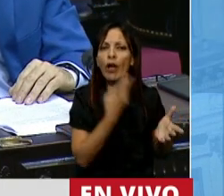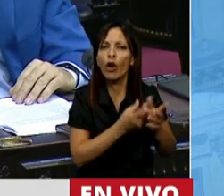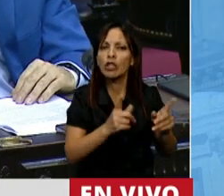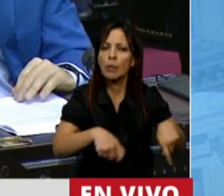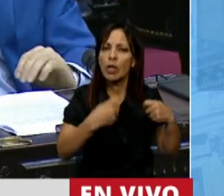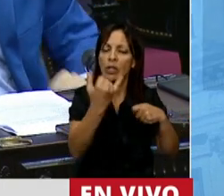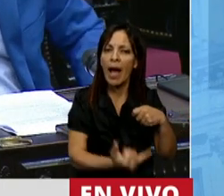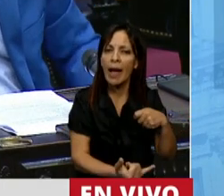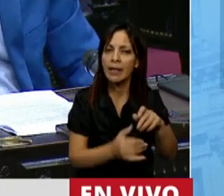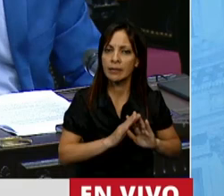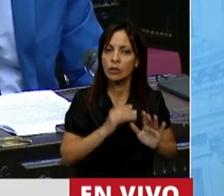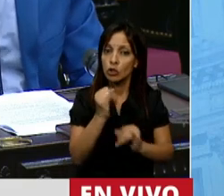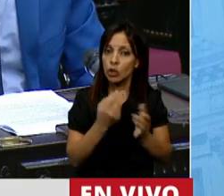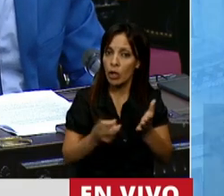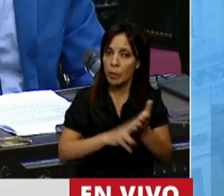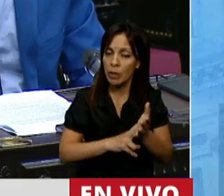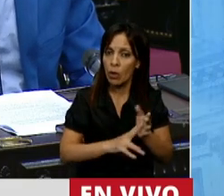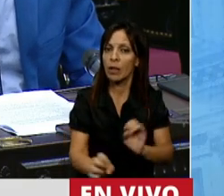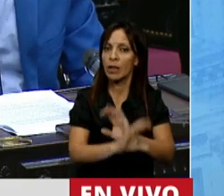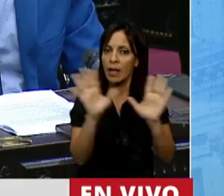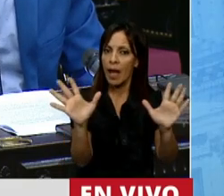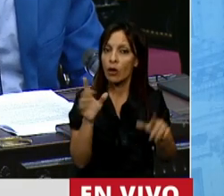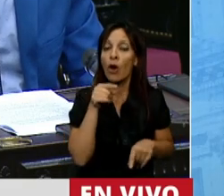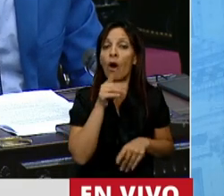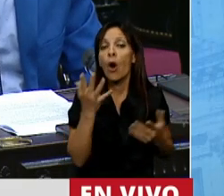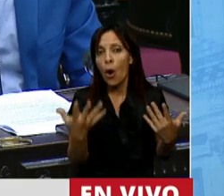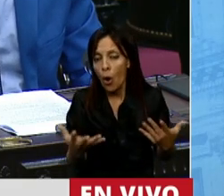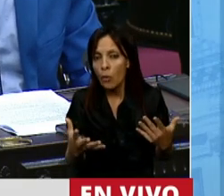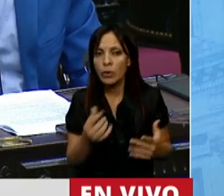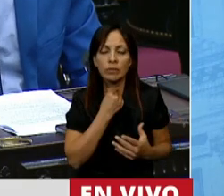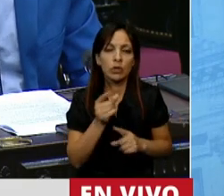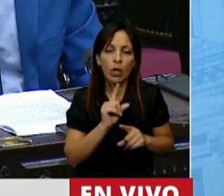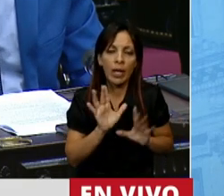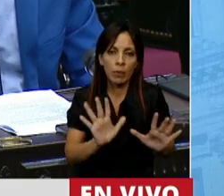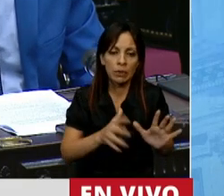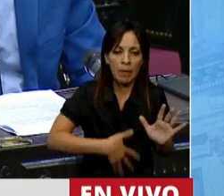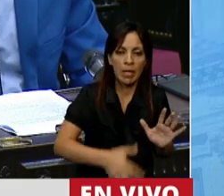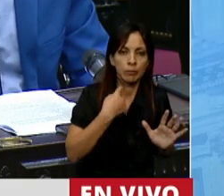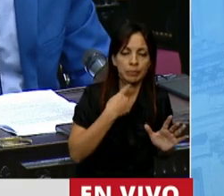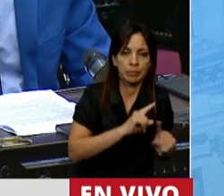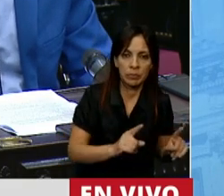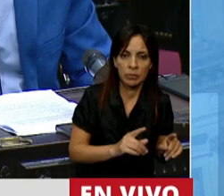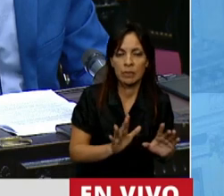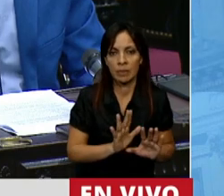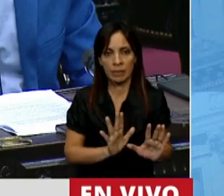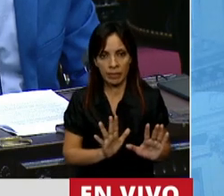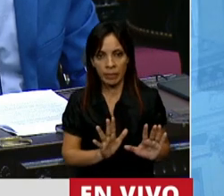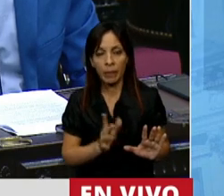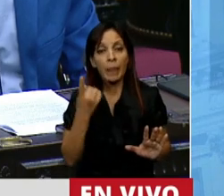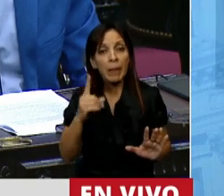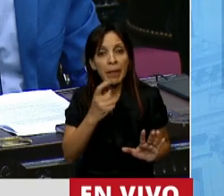a repetirlo, claro que se trata de que estas cosas no pasen, de que no haya embarazos no deseados. Pero si